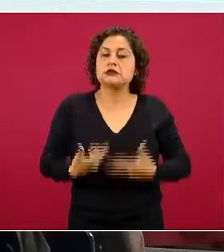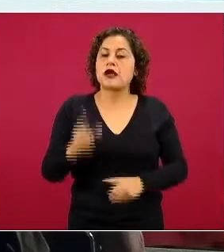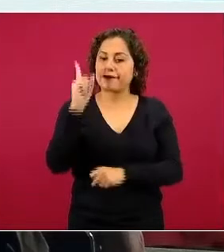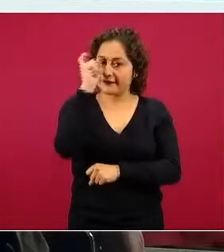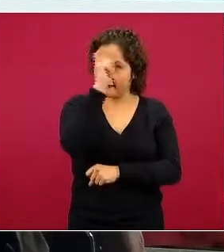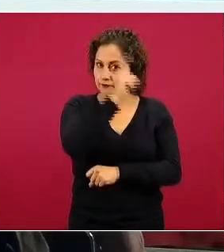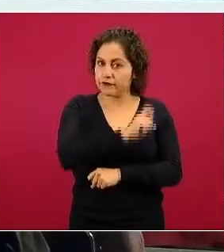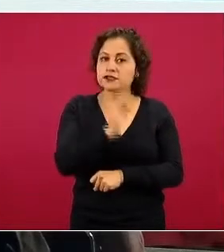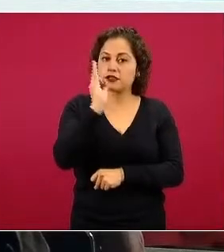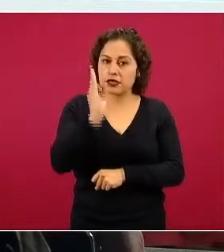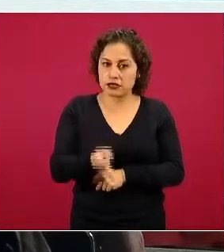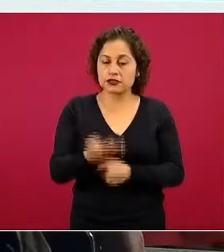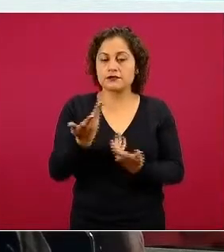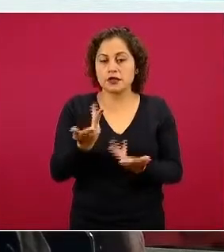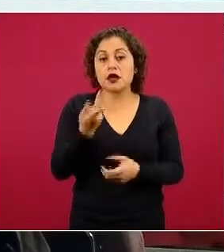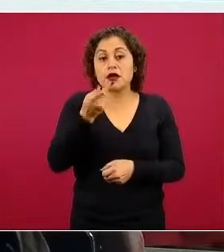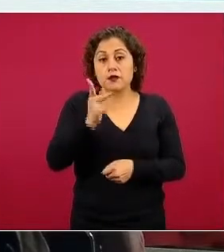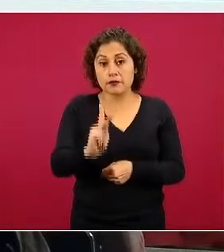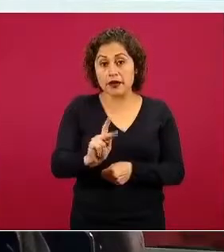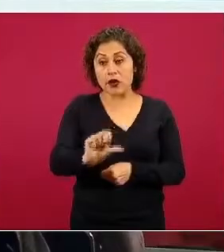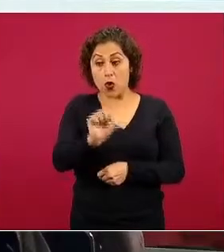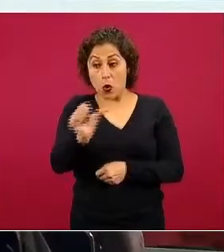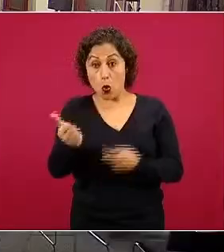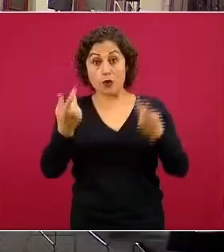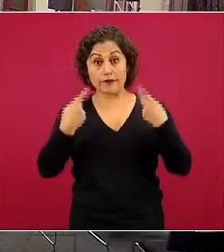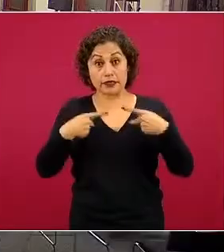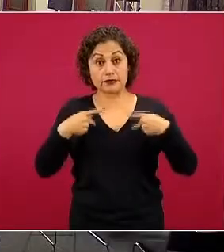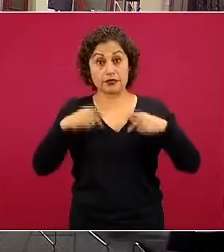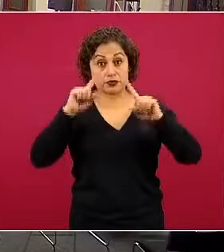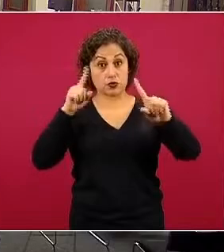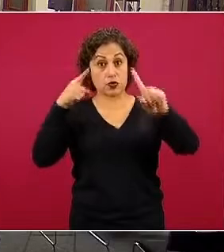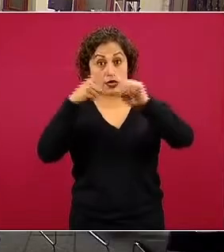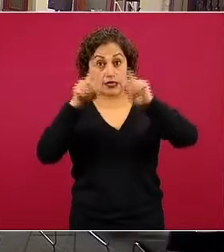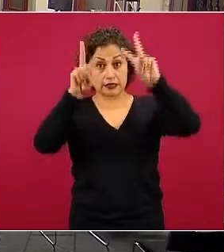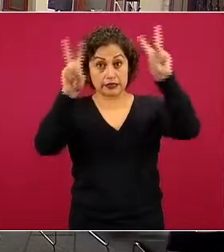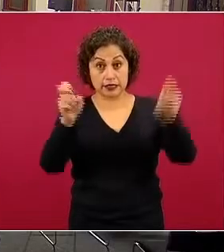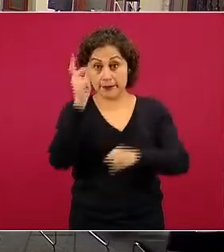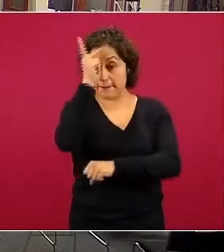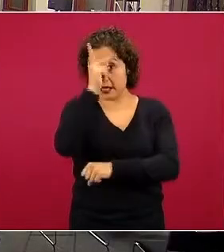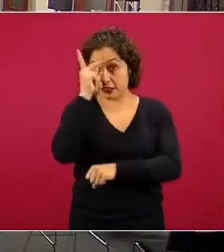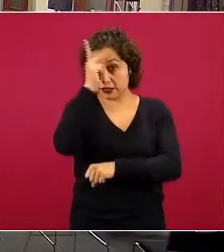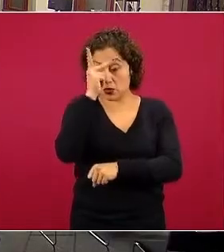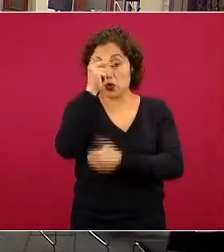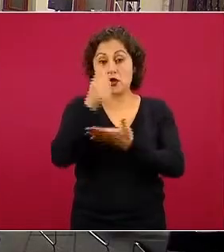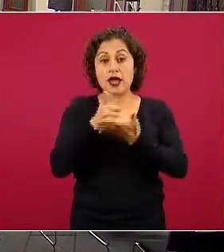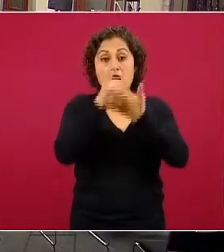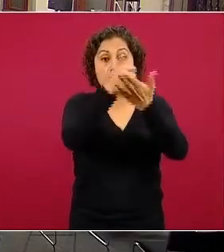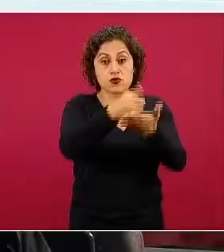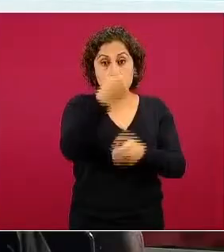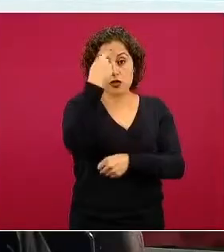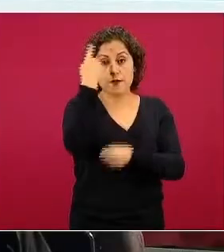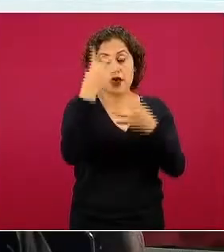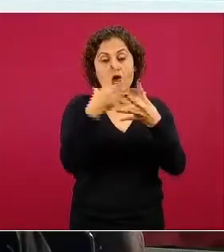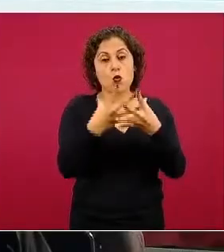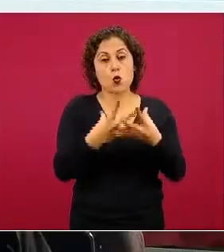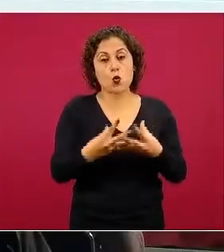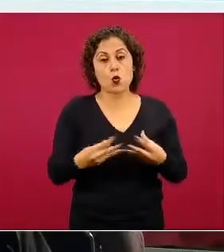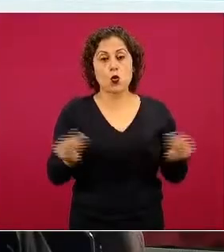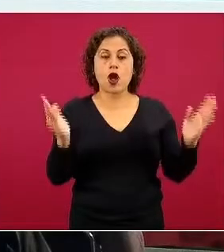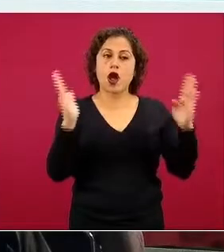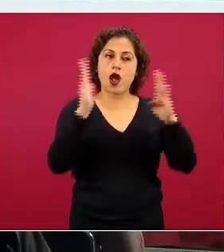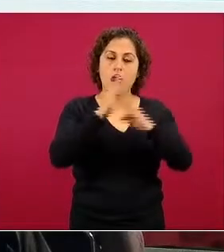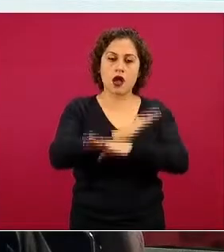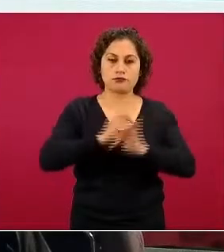el apoyo de las personas que se dedican en materia de salud mental a tratar los duelos como este puede